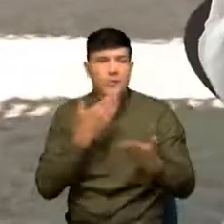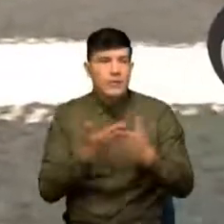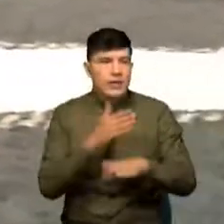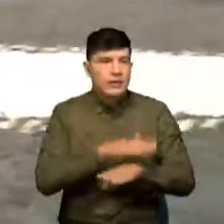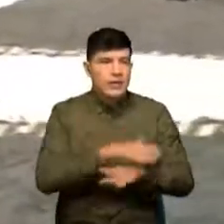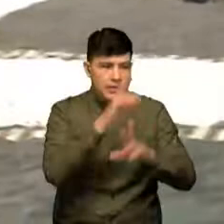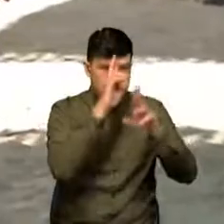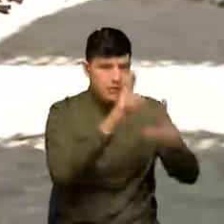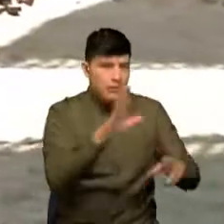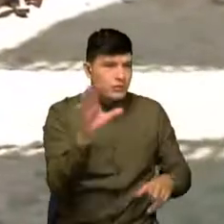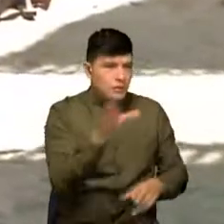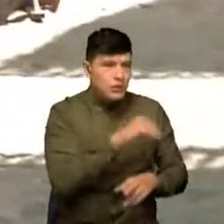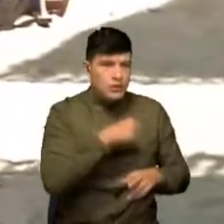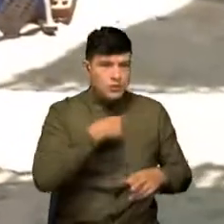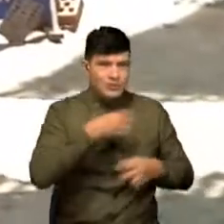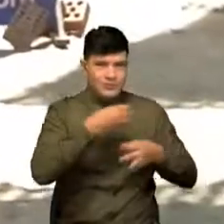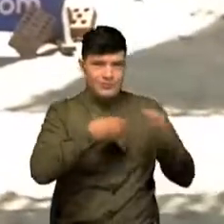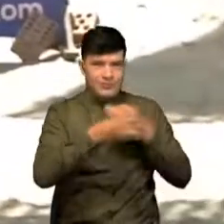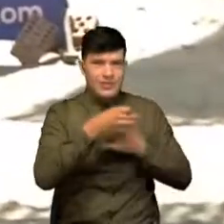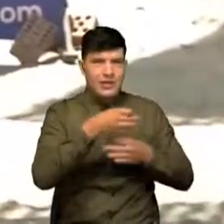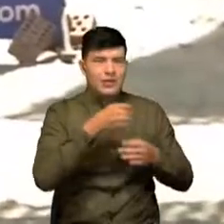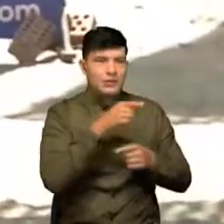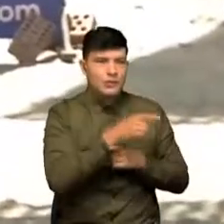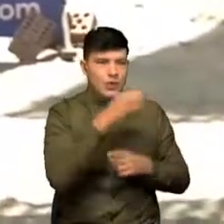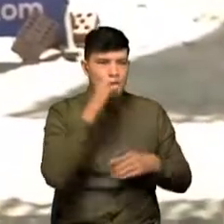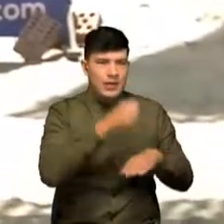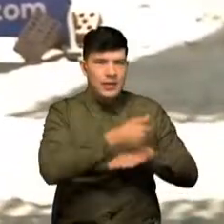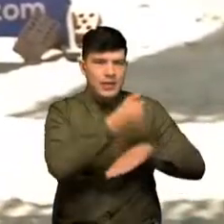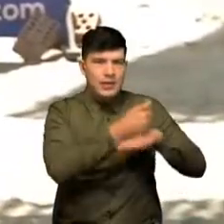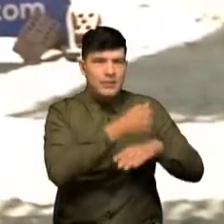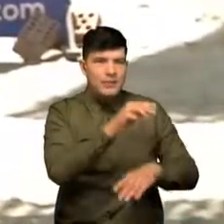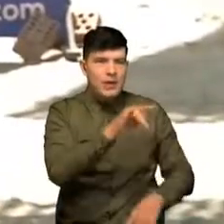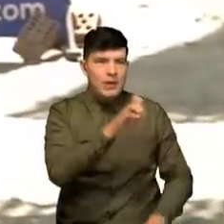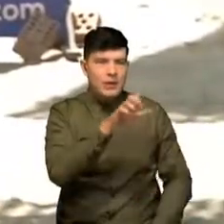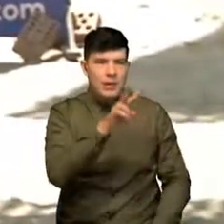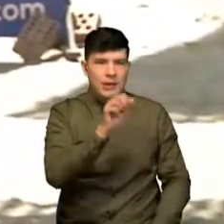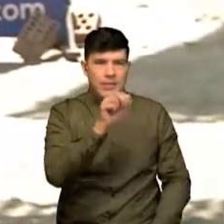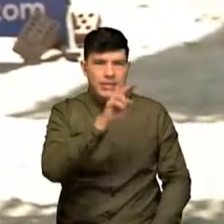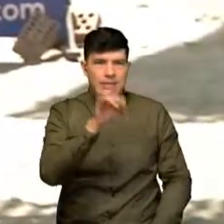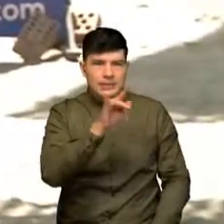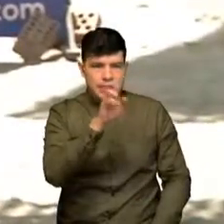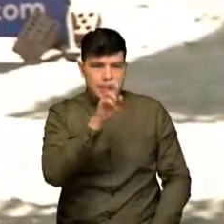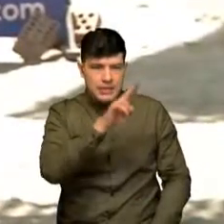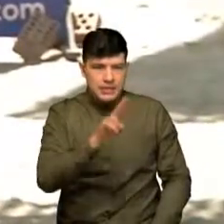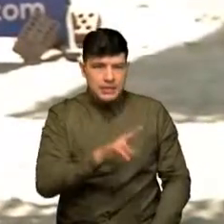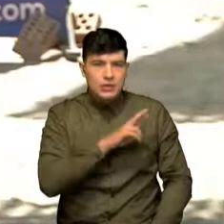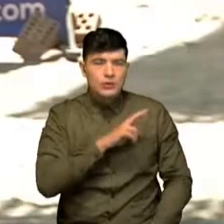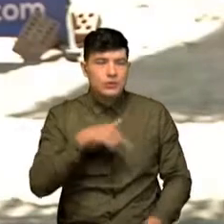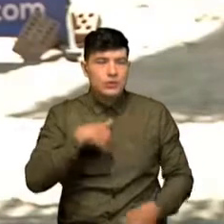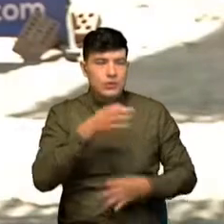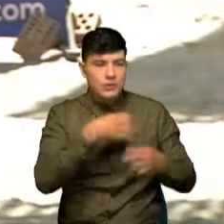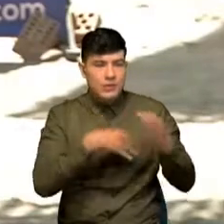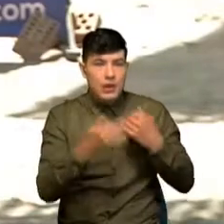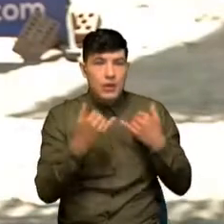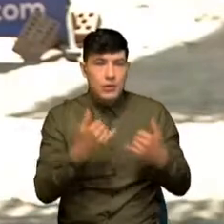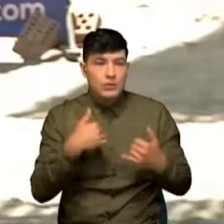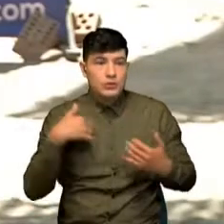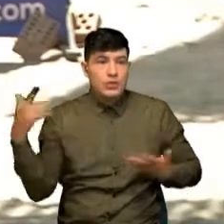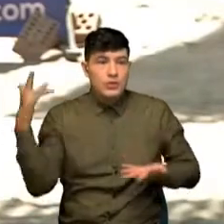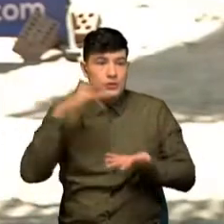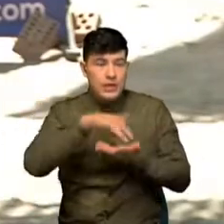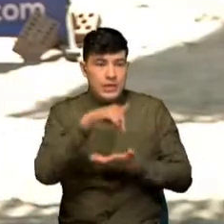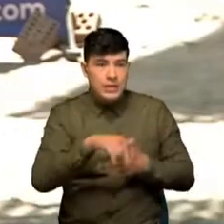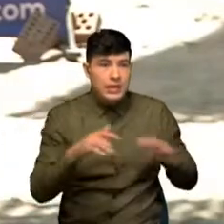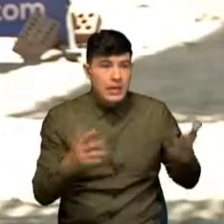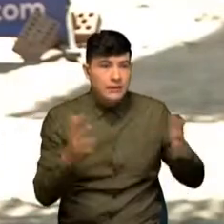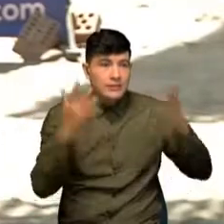Manuel Antonio Vázquez Prada, comandante de la Policía Metropolitana de Bucaramanga. Estamos aquí en este municipio, en la cual las ferias y fiestas